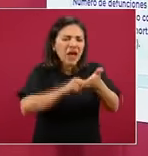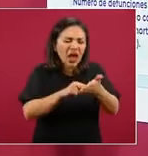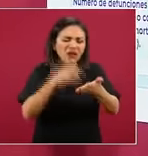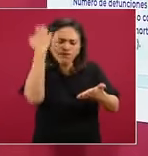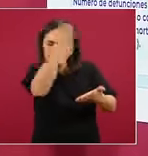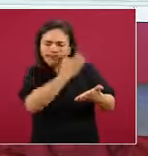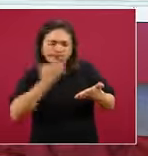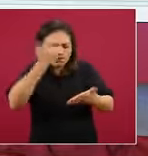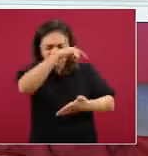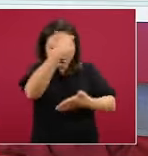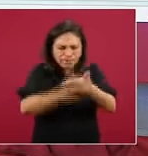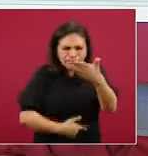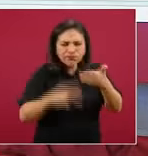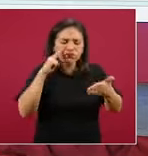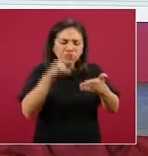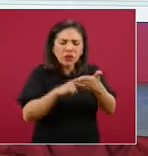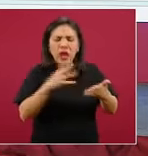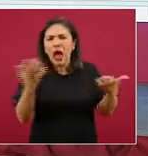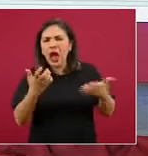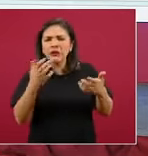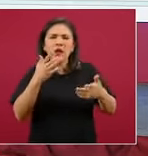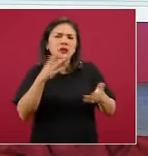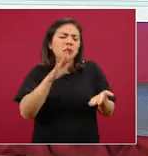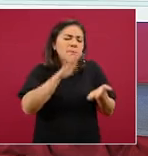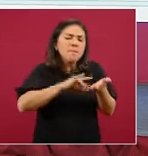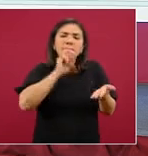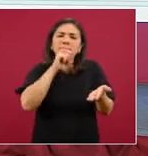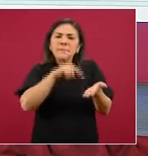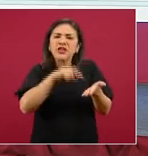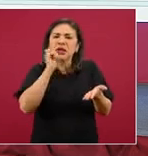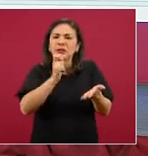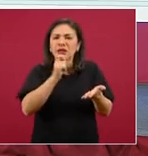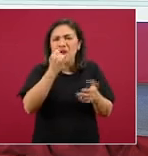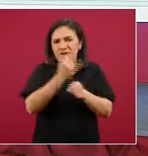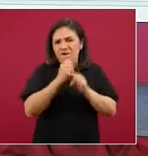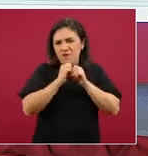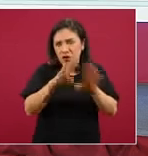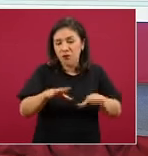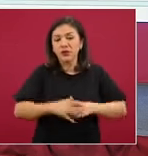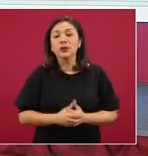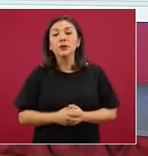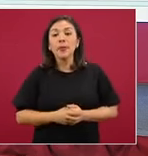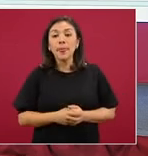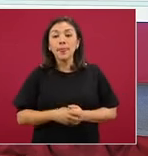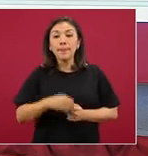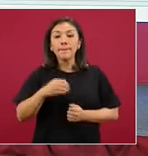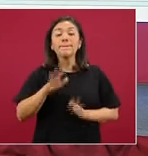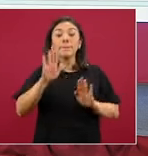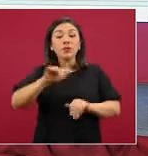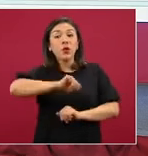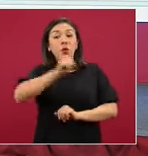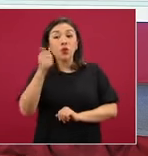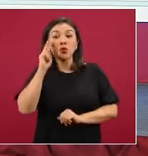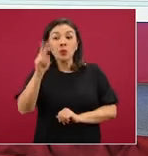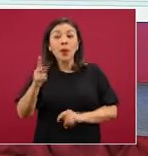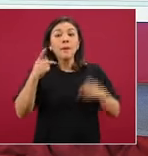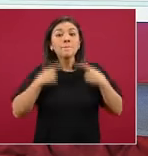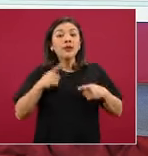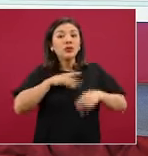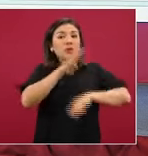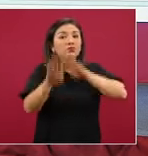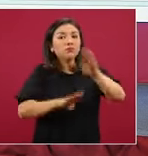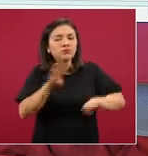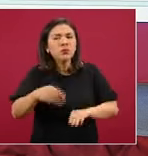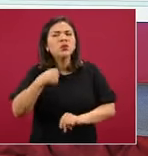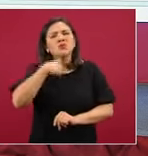verlo, cuantificarlo y estimar los números totales de las defunciones observadas. Por otro lado, tenemos las defunciones